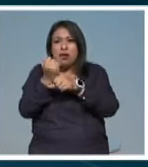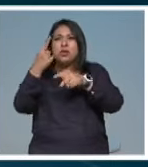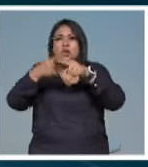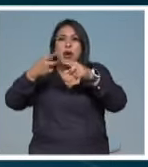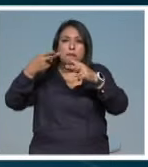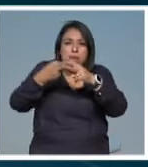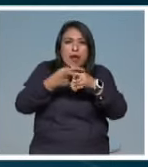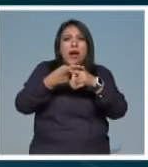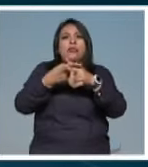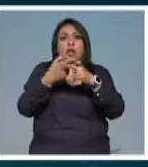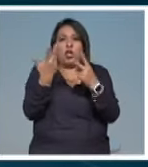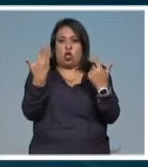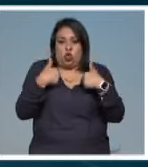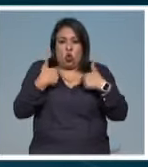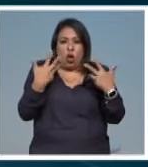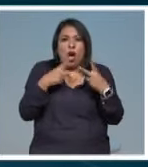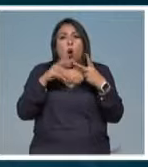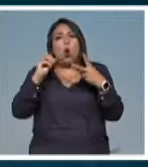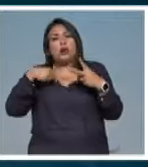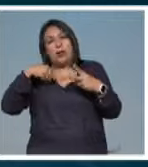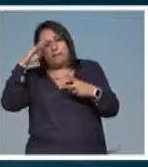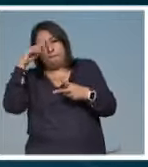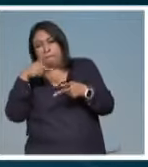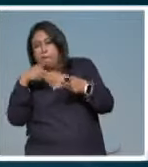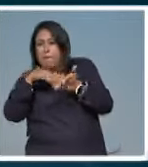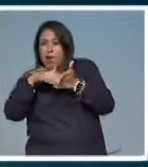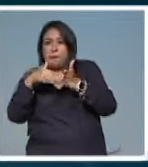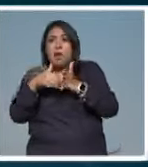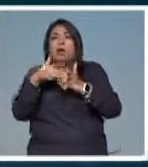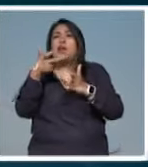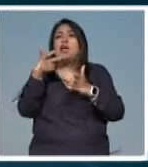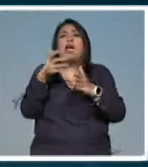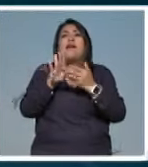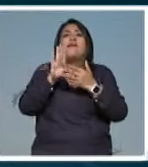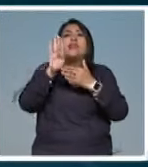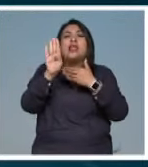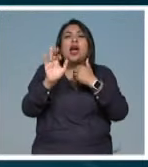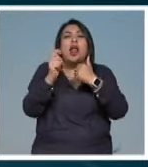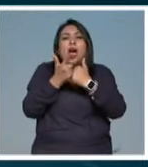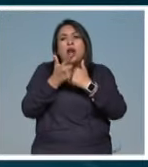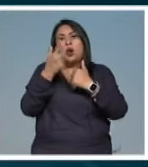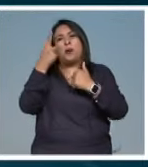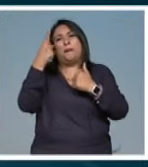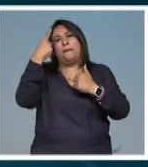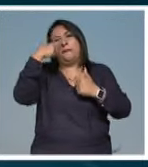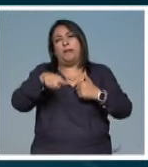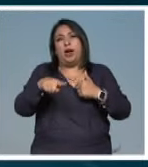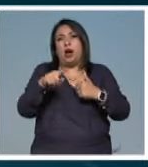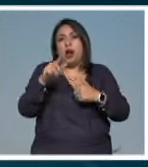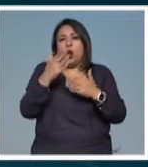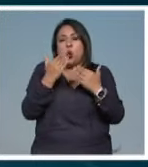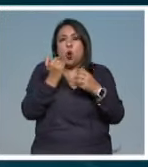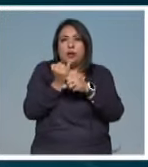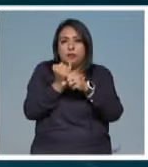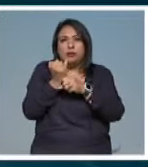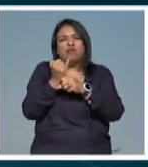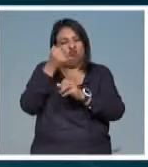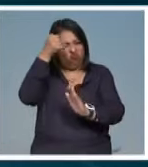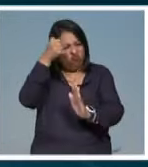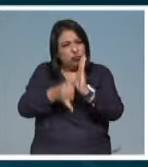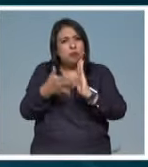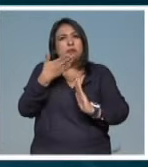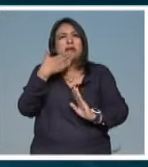e intelectuales, que se evite cualquier filtro que dificulte la investigación y que, bueno, se llegue al fondo